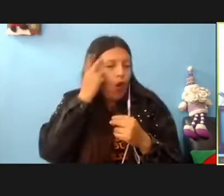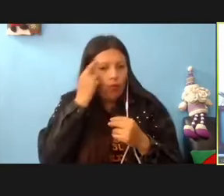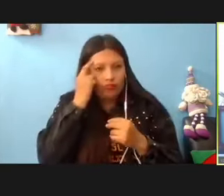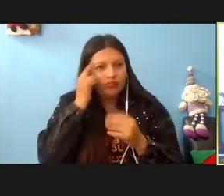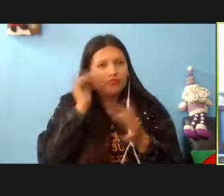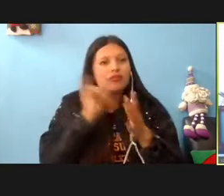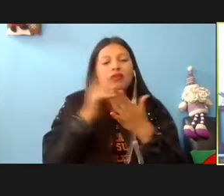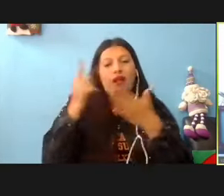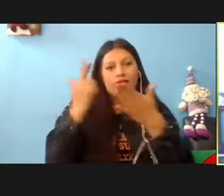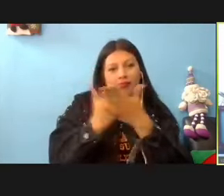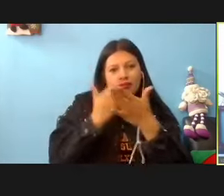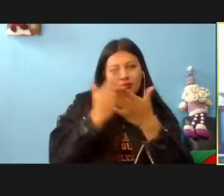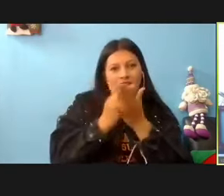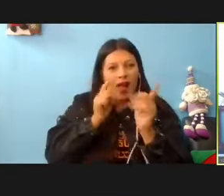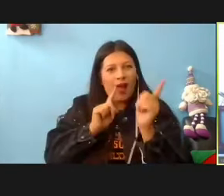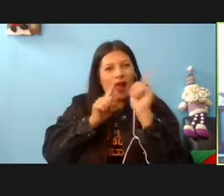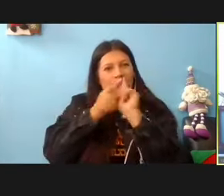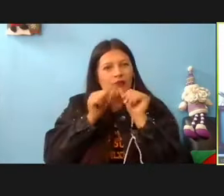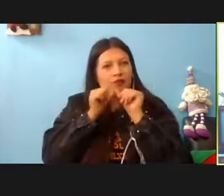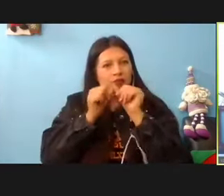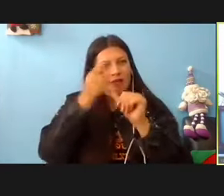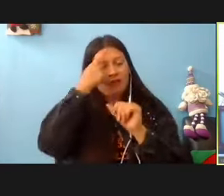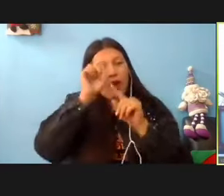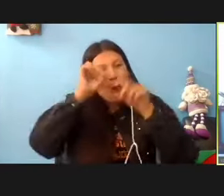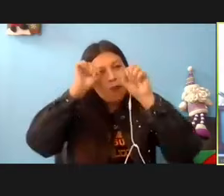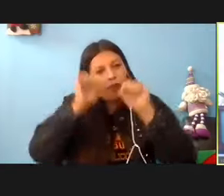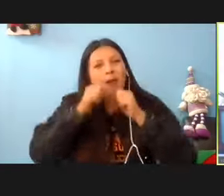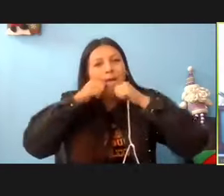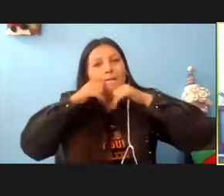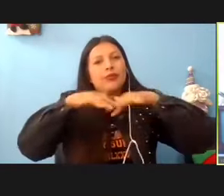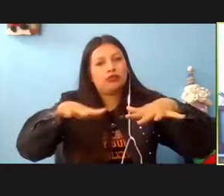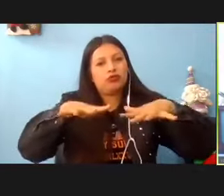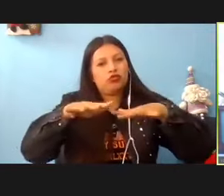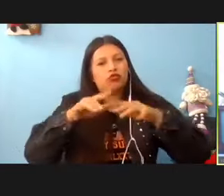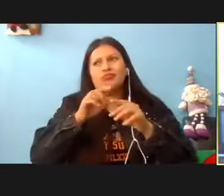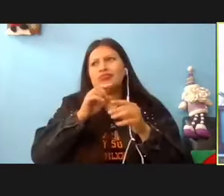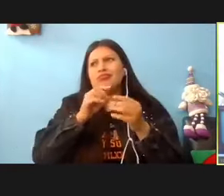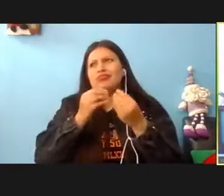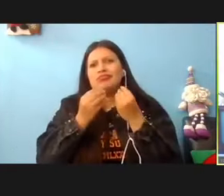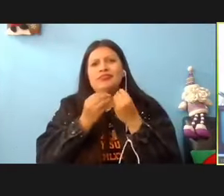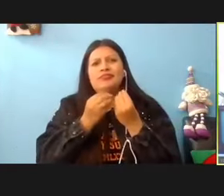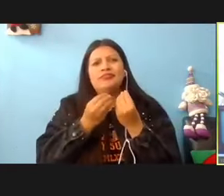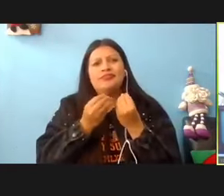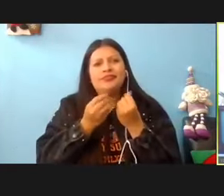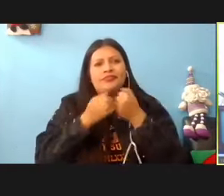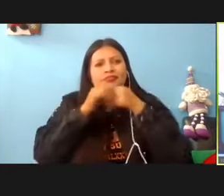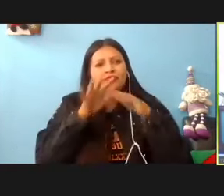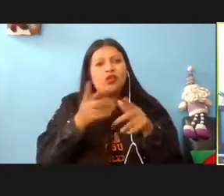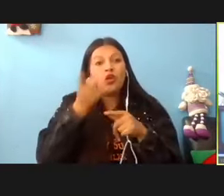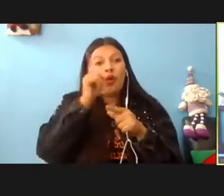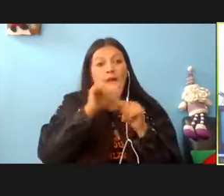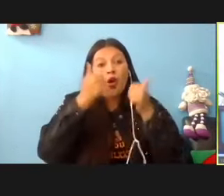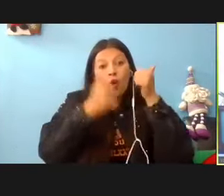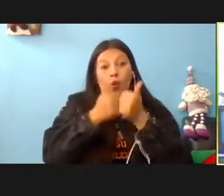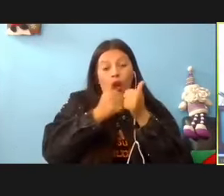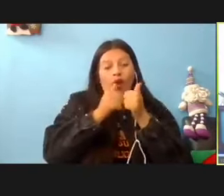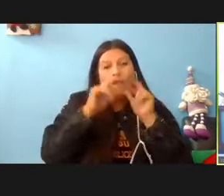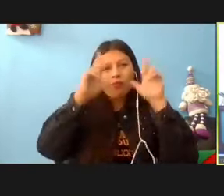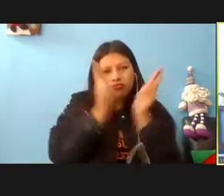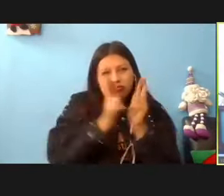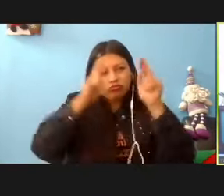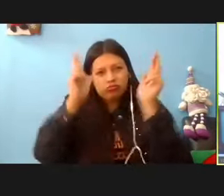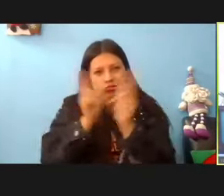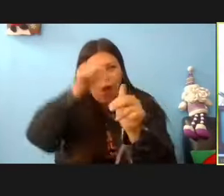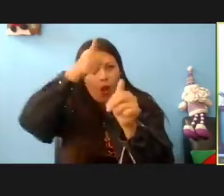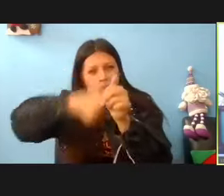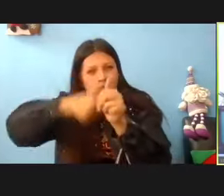la revista Cambios y Permanencias para que se puedan publicar tanto los resúmenes de cada